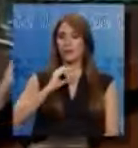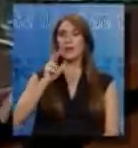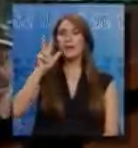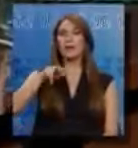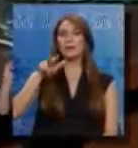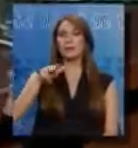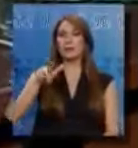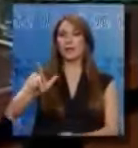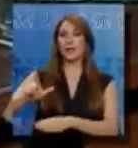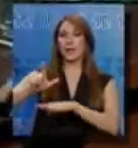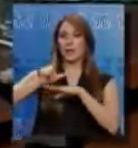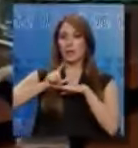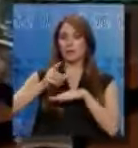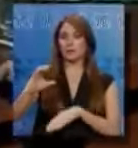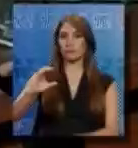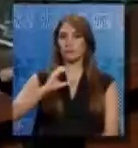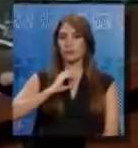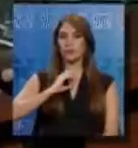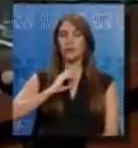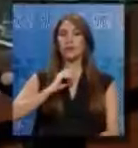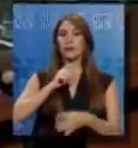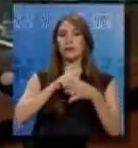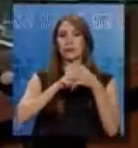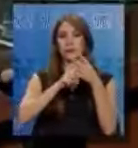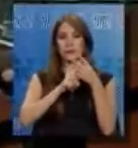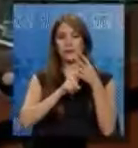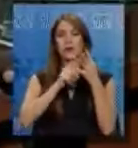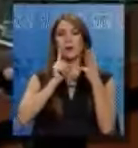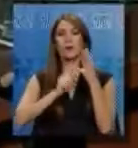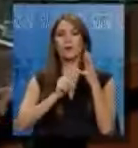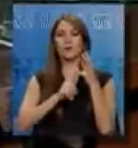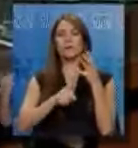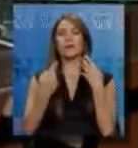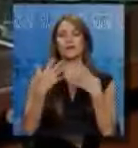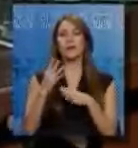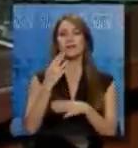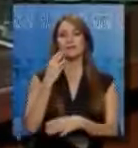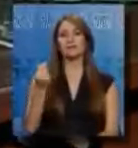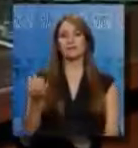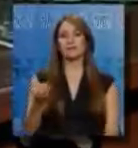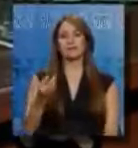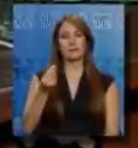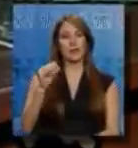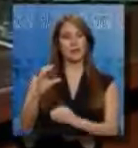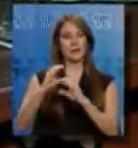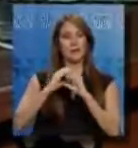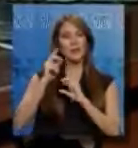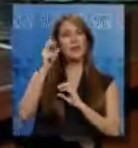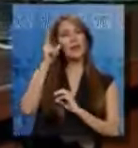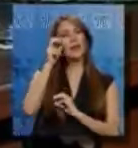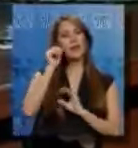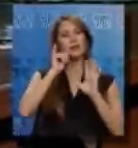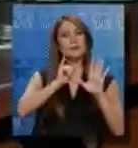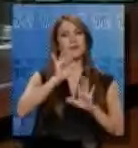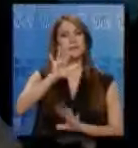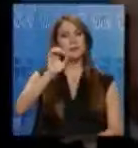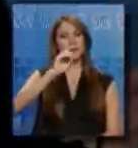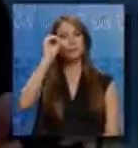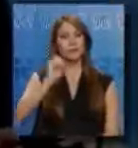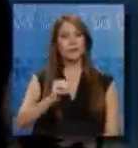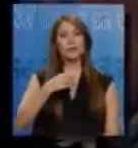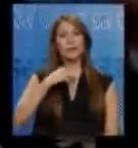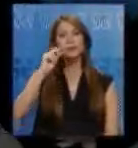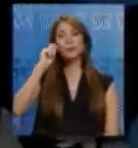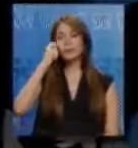3 meses más o menos de trabajo. Desde el cuarto mes recibirá con estos fondos, me parece que se inicia con 65%, no sé si